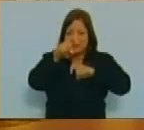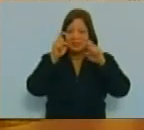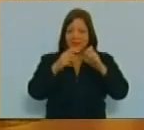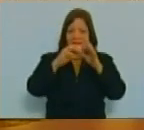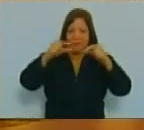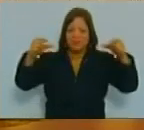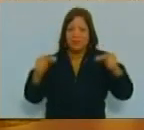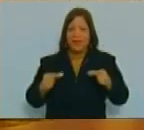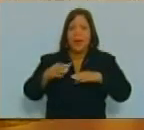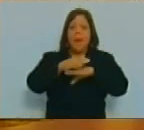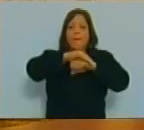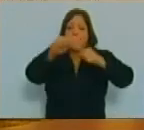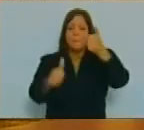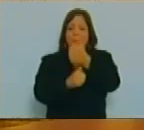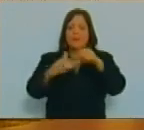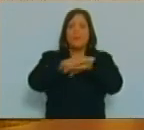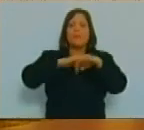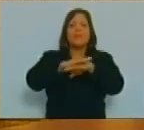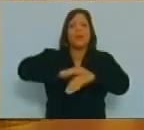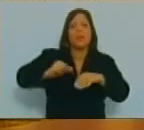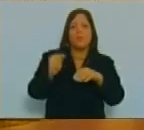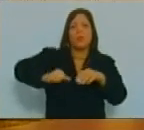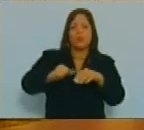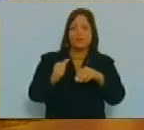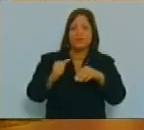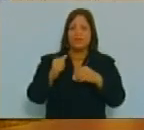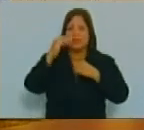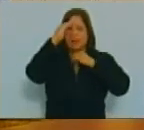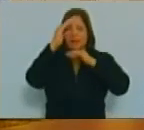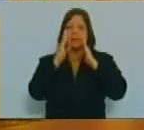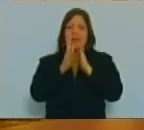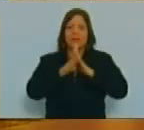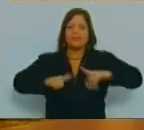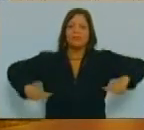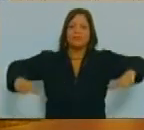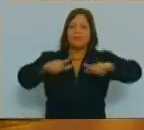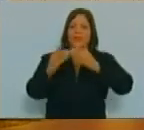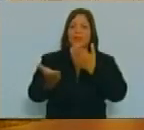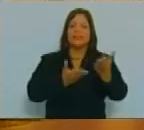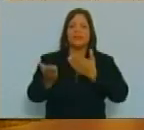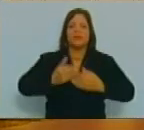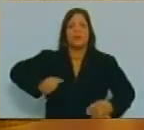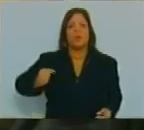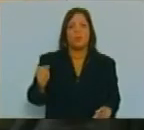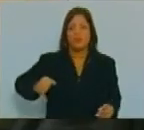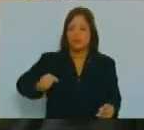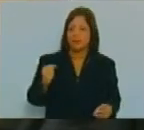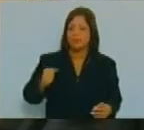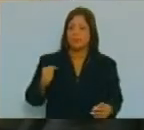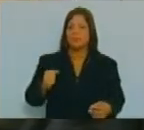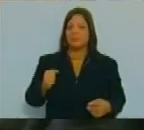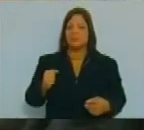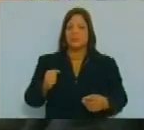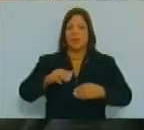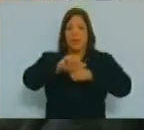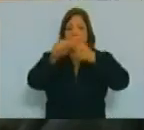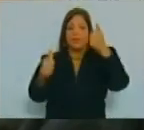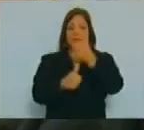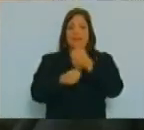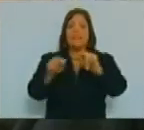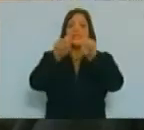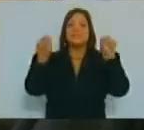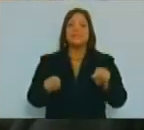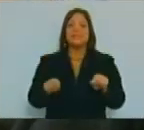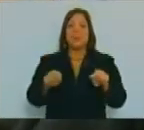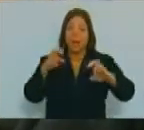viceministerio del sistema integrado de policía para adecuar todos los estándares del servicio de policía y el viceministerio del sistema